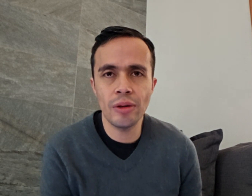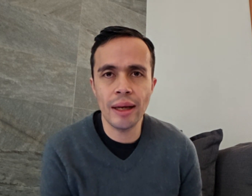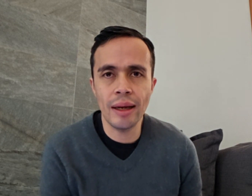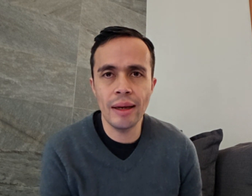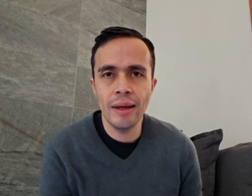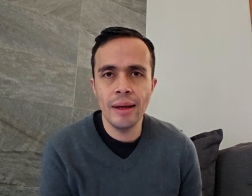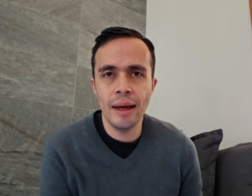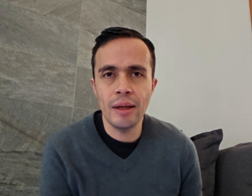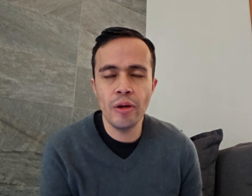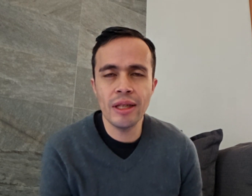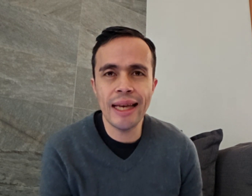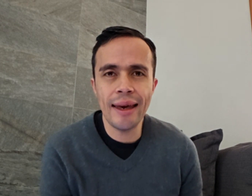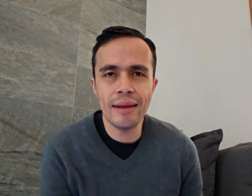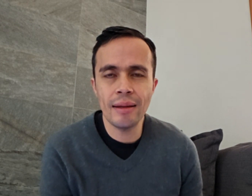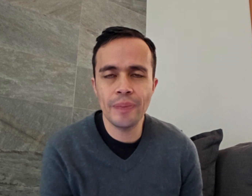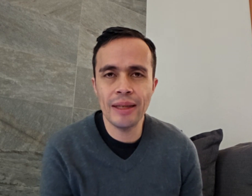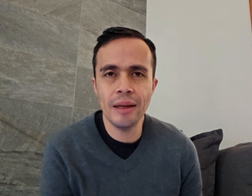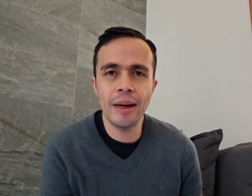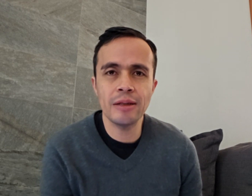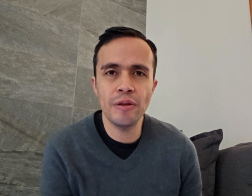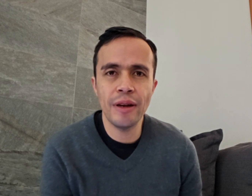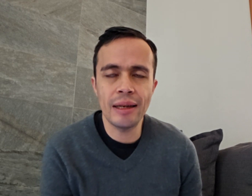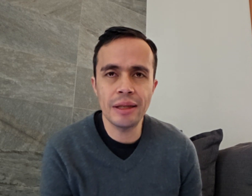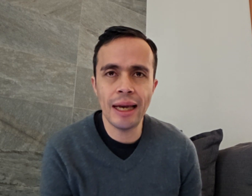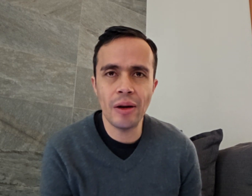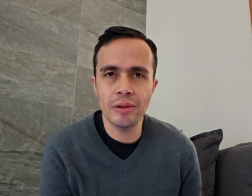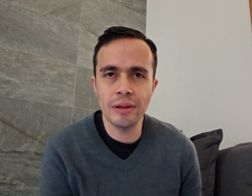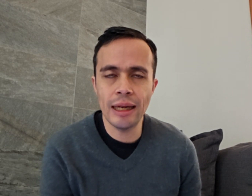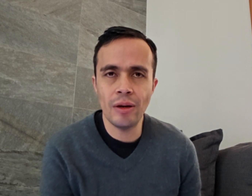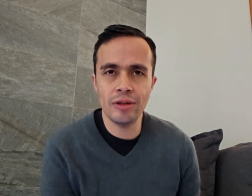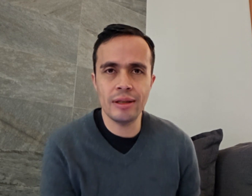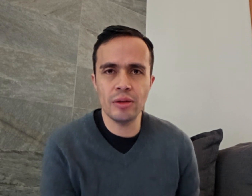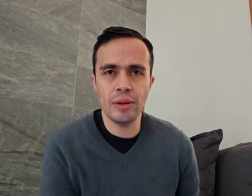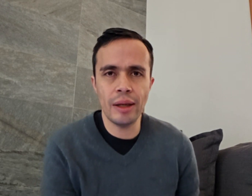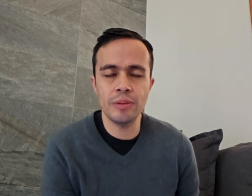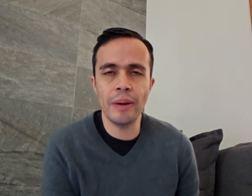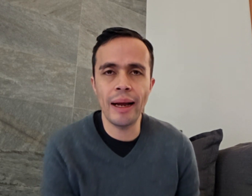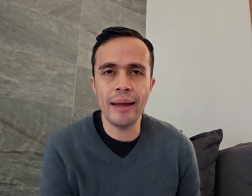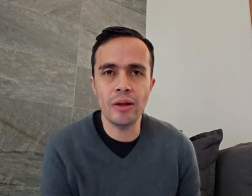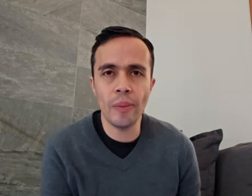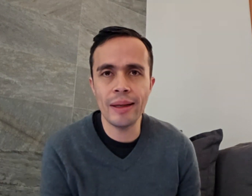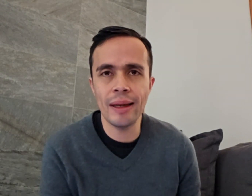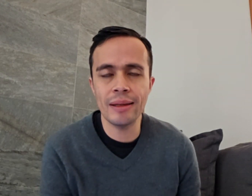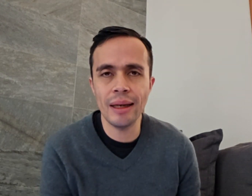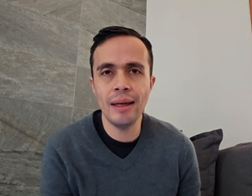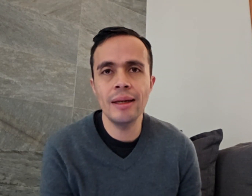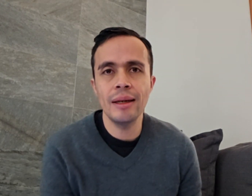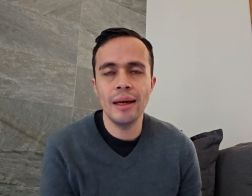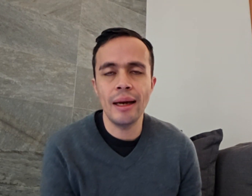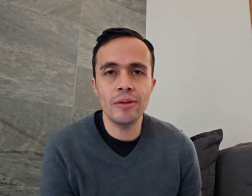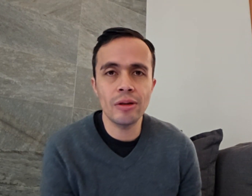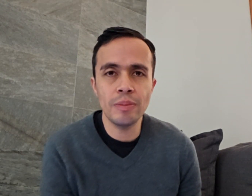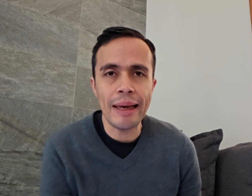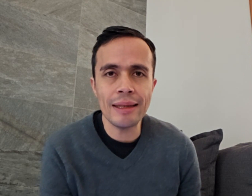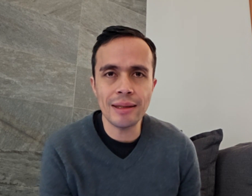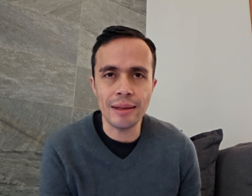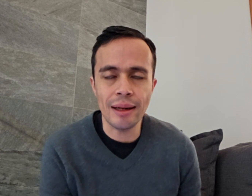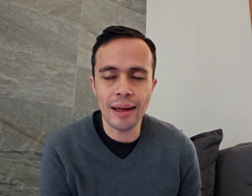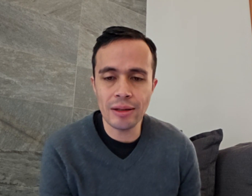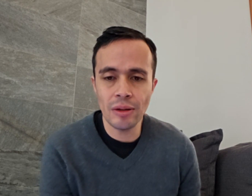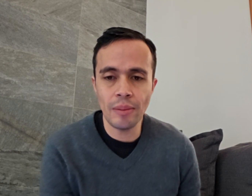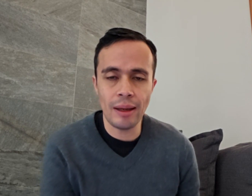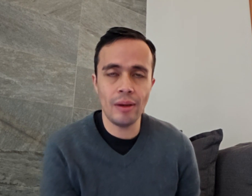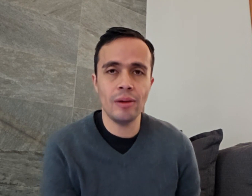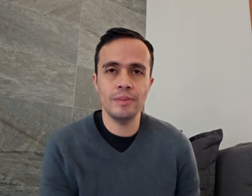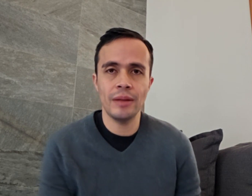el asunto del USAID, este brazo financiero de los Estados Unidos para entrometerse en otros países.